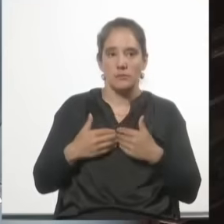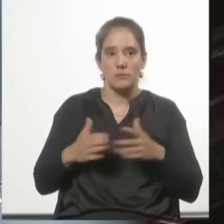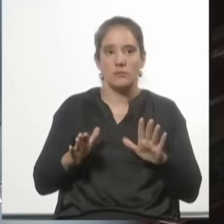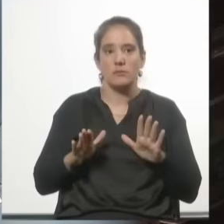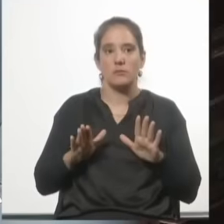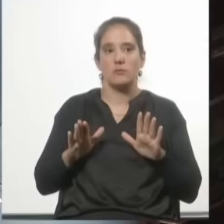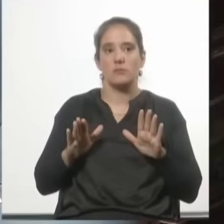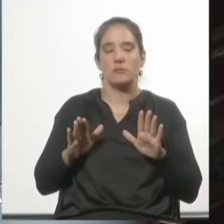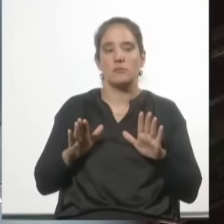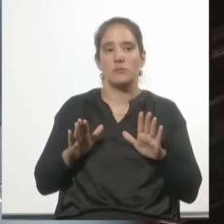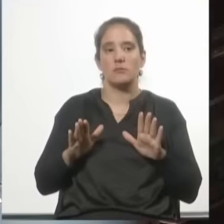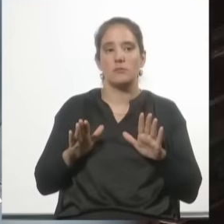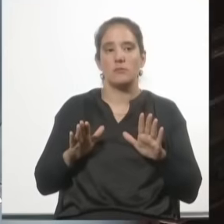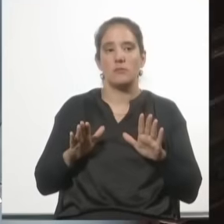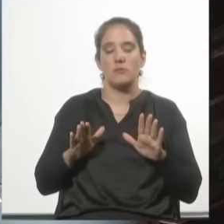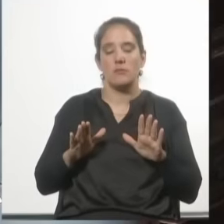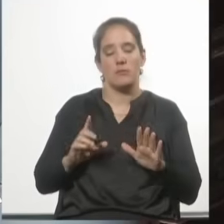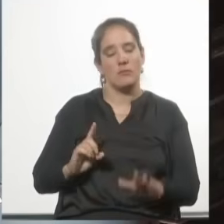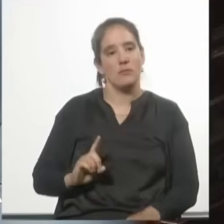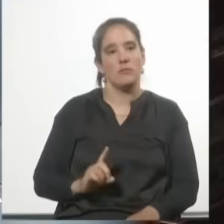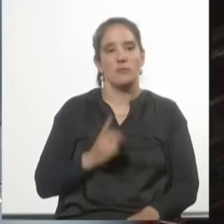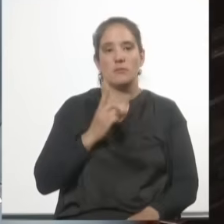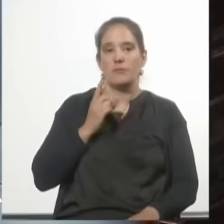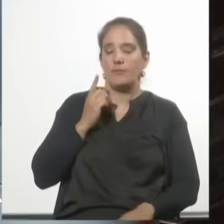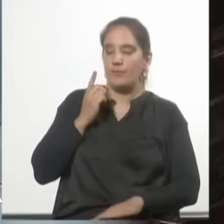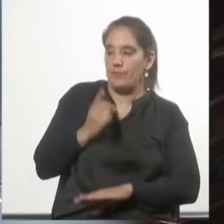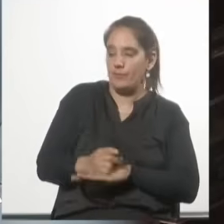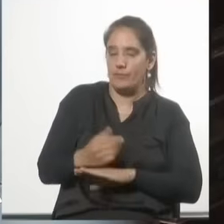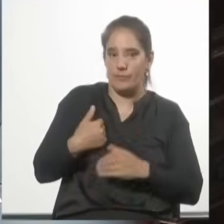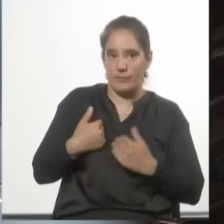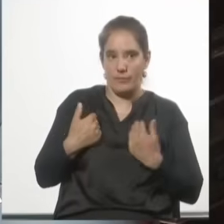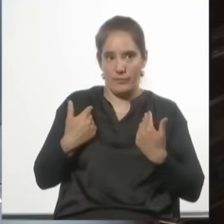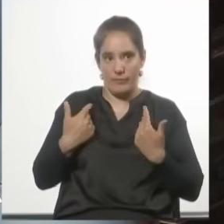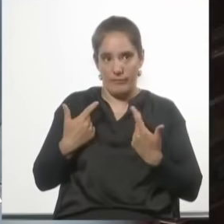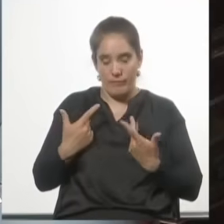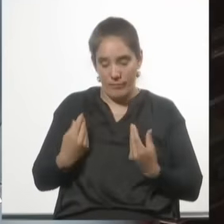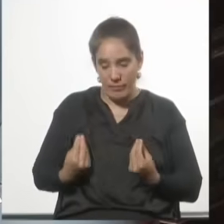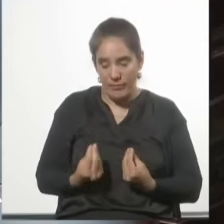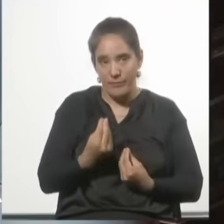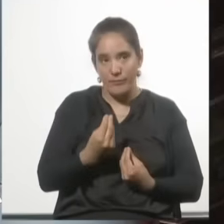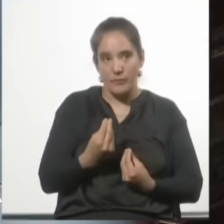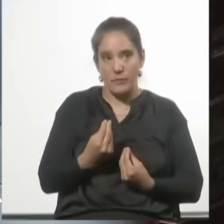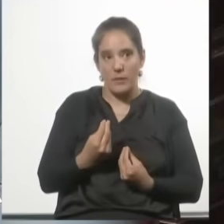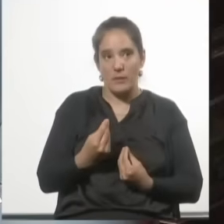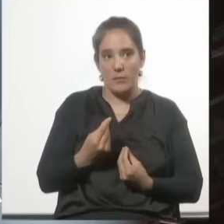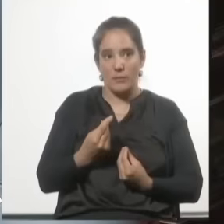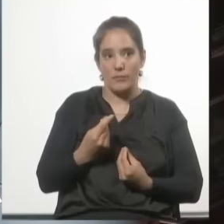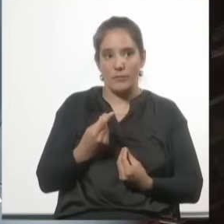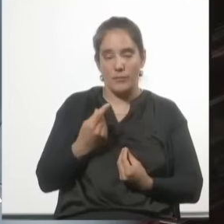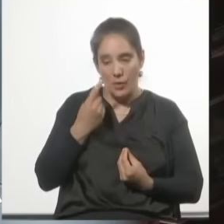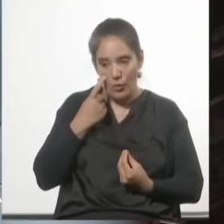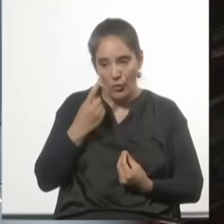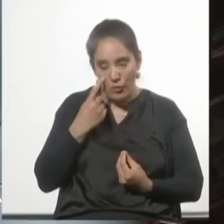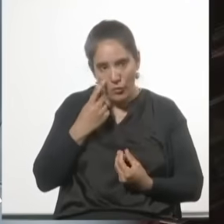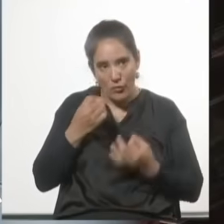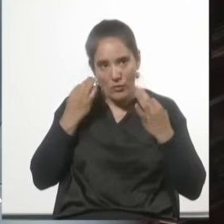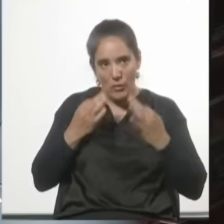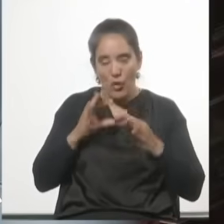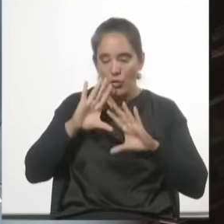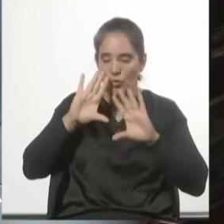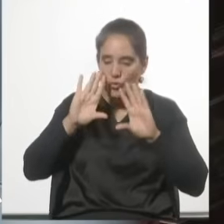queremos decir que la primera decisión al frente de esta cartera fue, lógicamente, intentar formar y tomar cabal conocimiento de